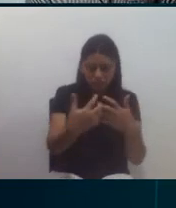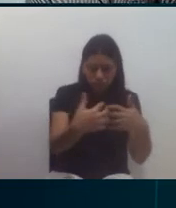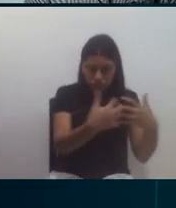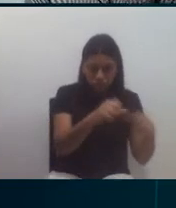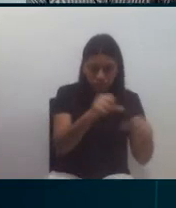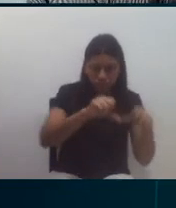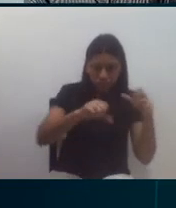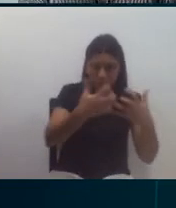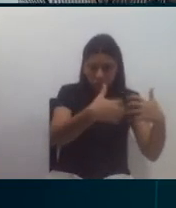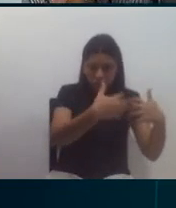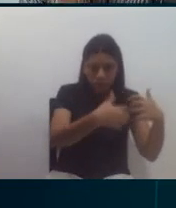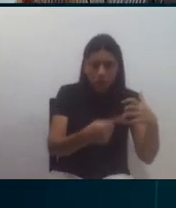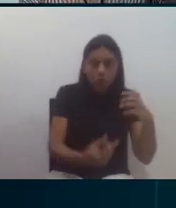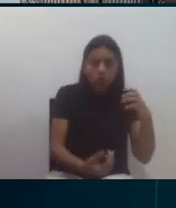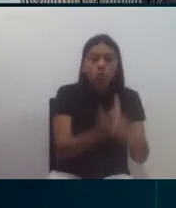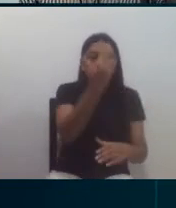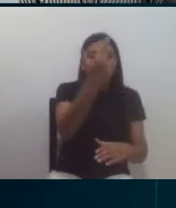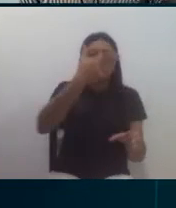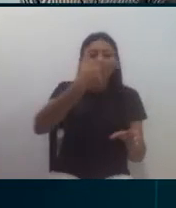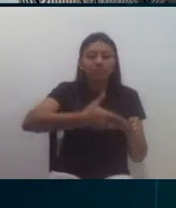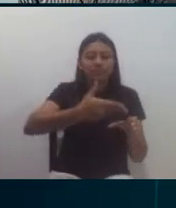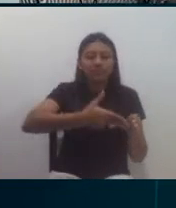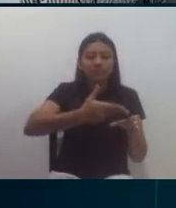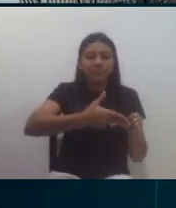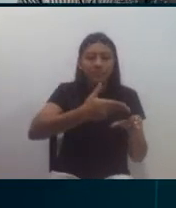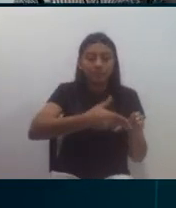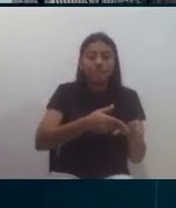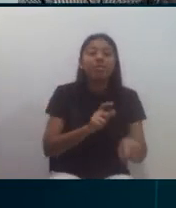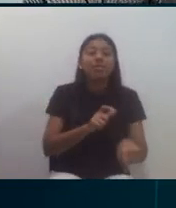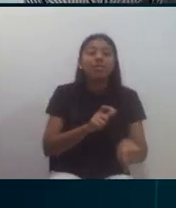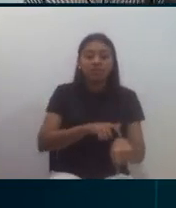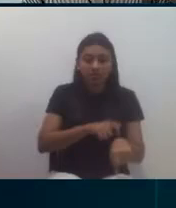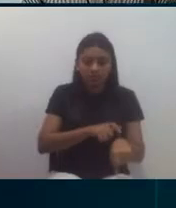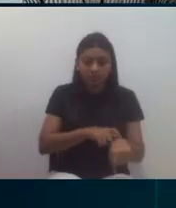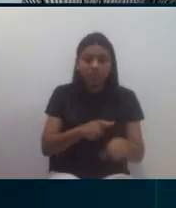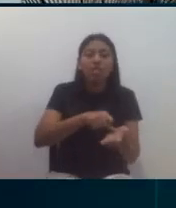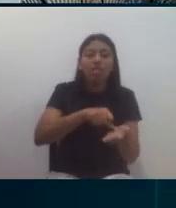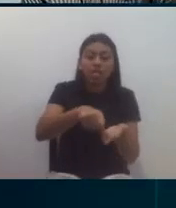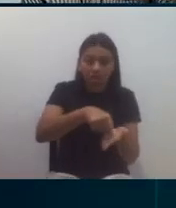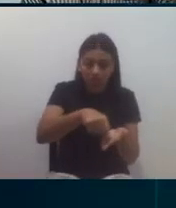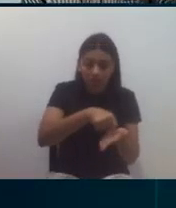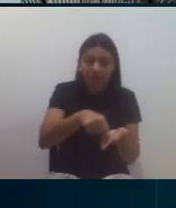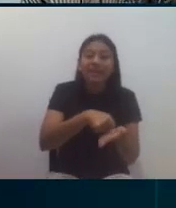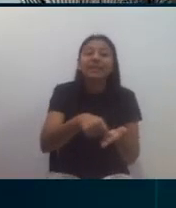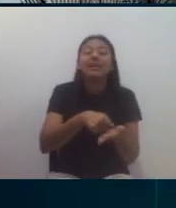precio final del biodiesel sea por este proceso de evaporación. También se ha probado